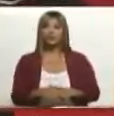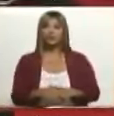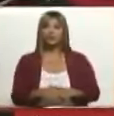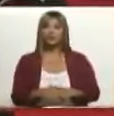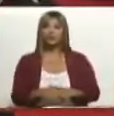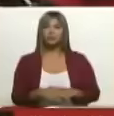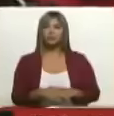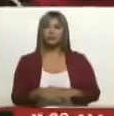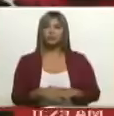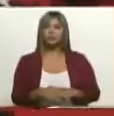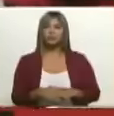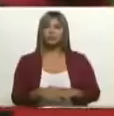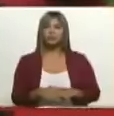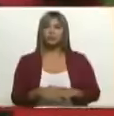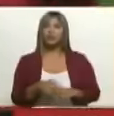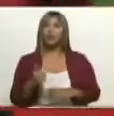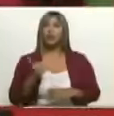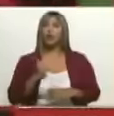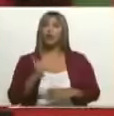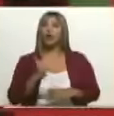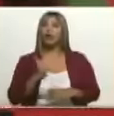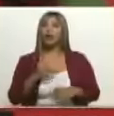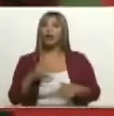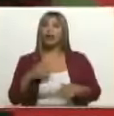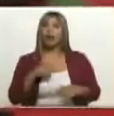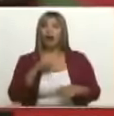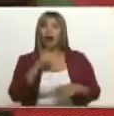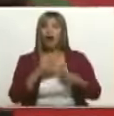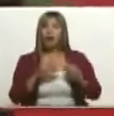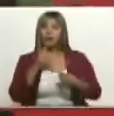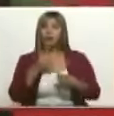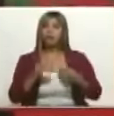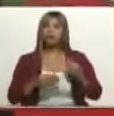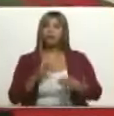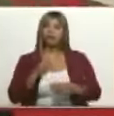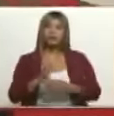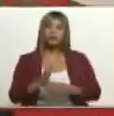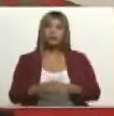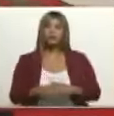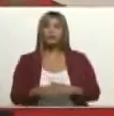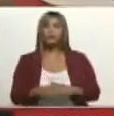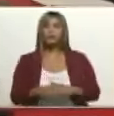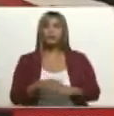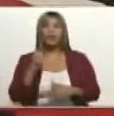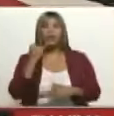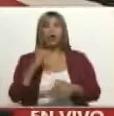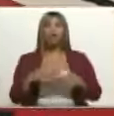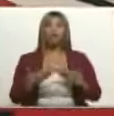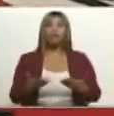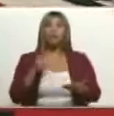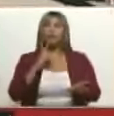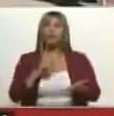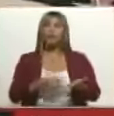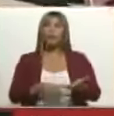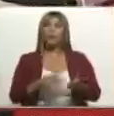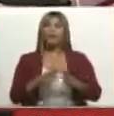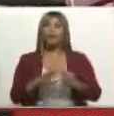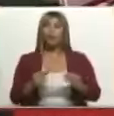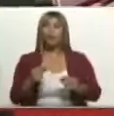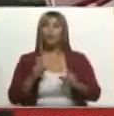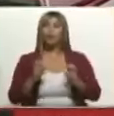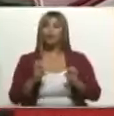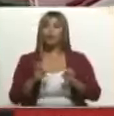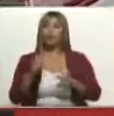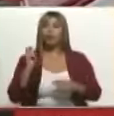Bueno, para en cualquier eventualidad que se produzca, actuar. ¿Y la idea cuál es? Bueno, cumplir con el texto constitucional.